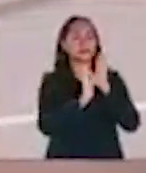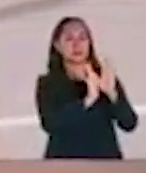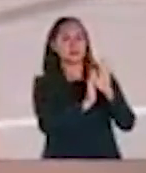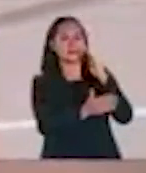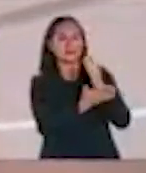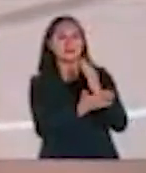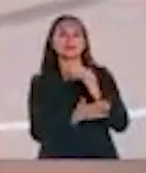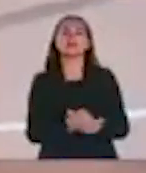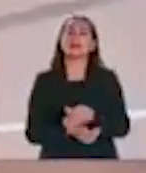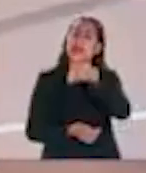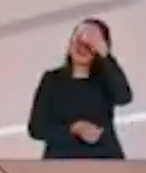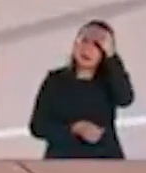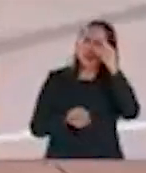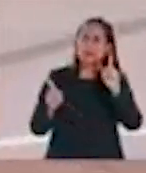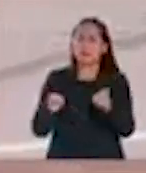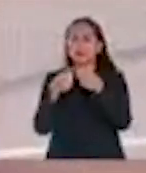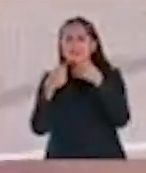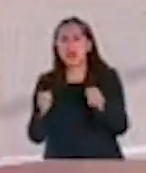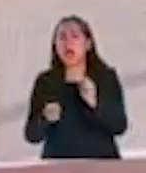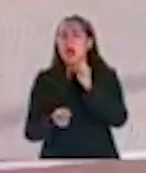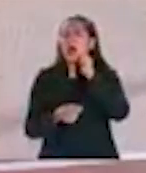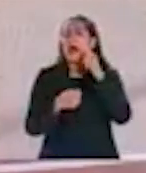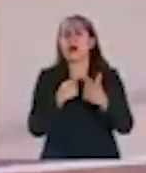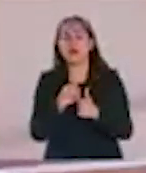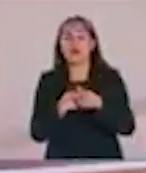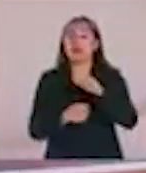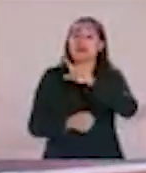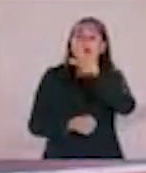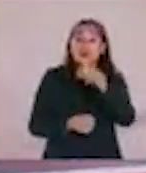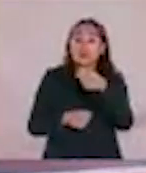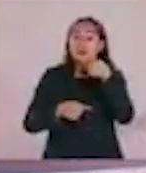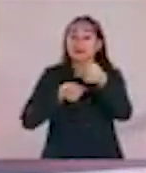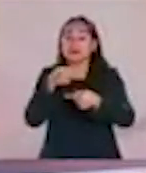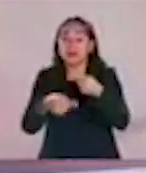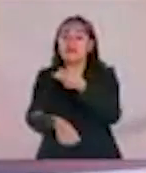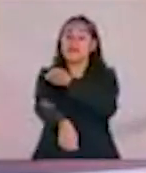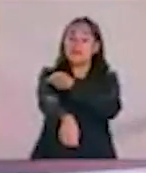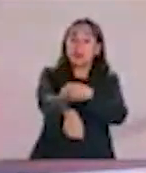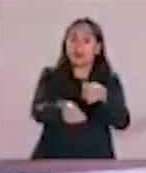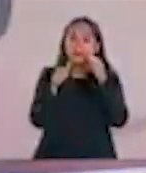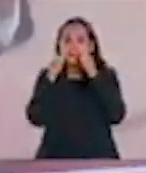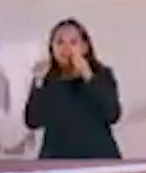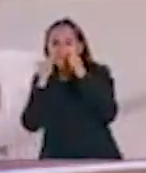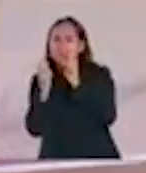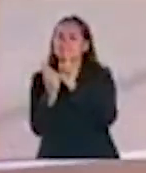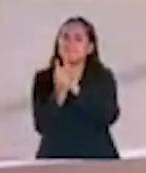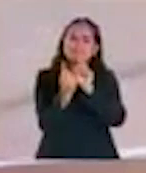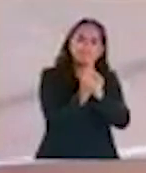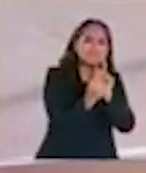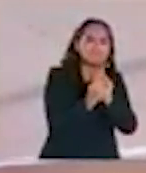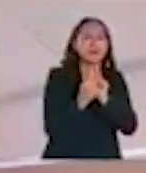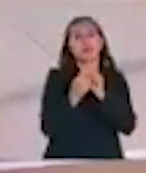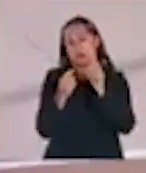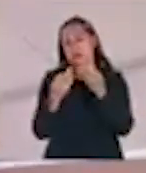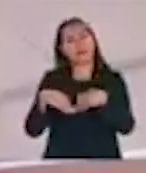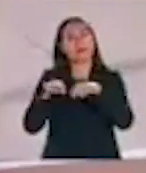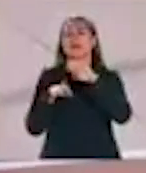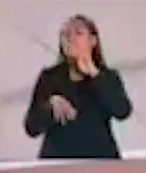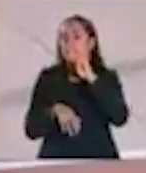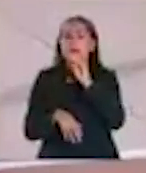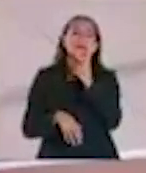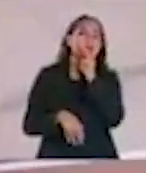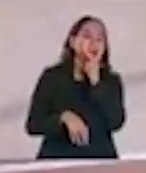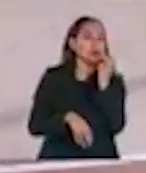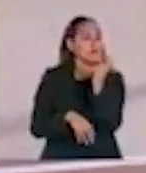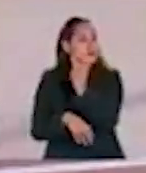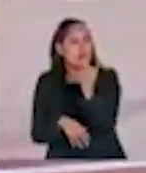tocar un instrumento musical y que después la familia pueda estar atenta de ellos particularmente la mamá pero también el papá porque educar a los hijos eso